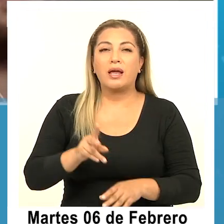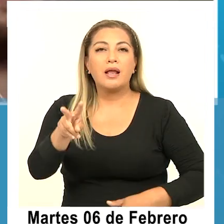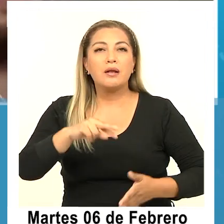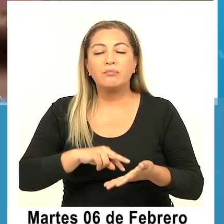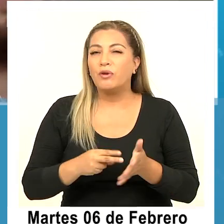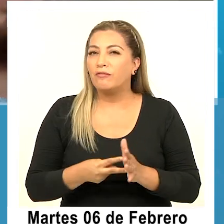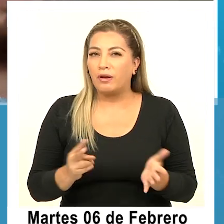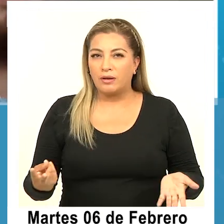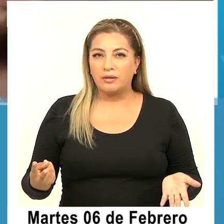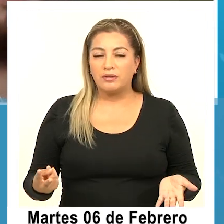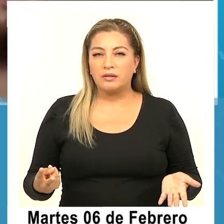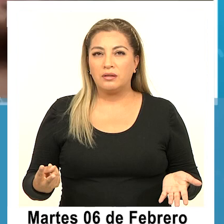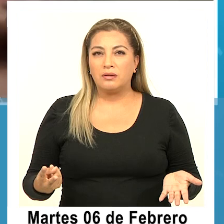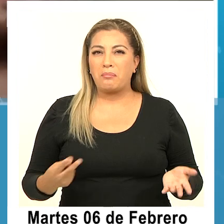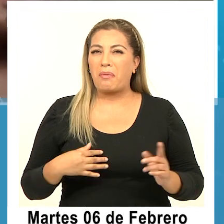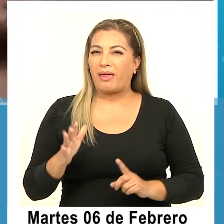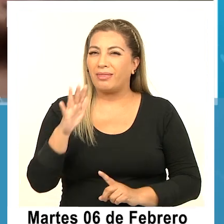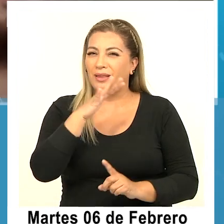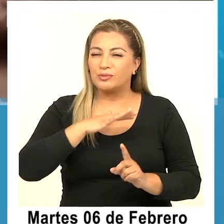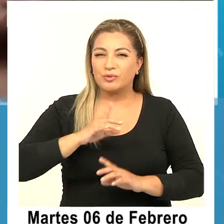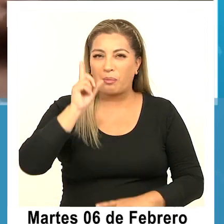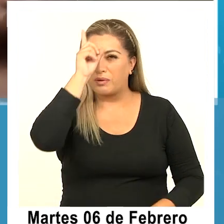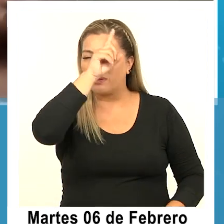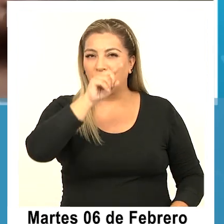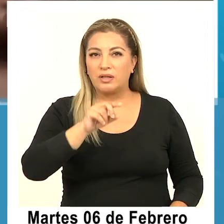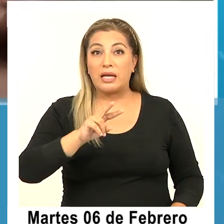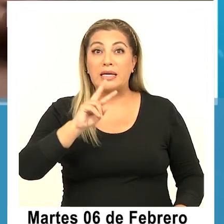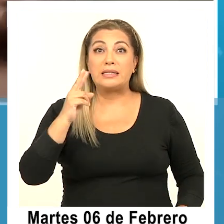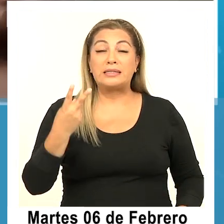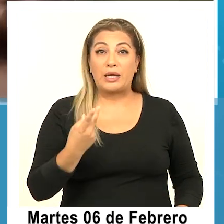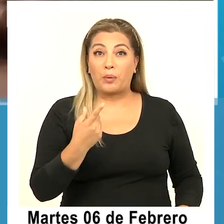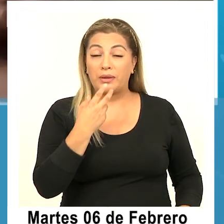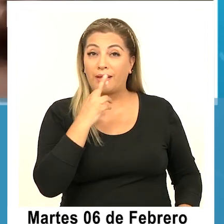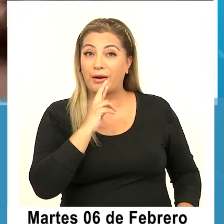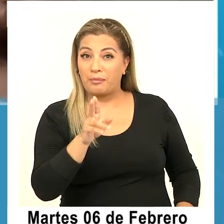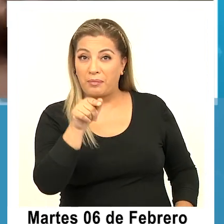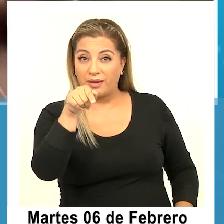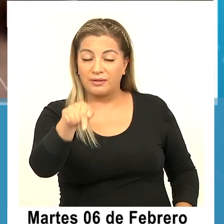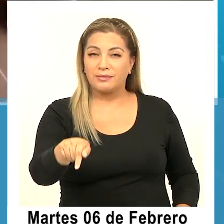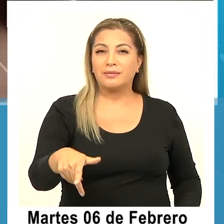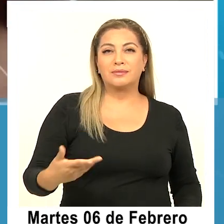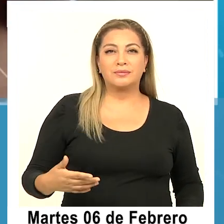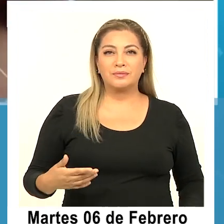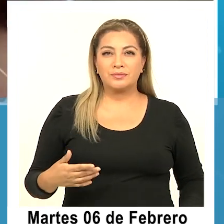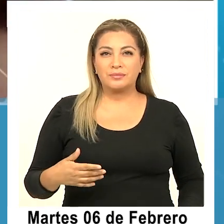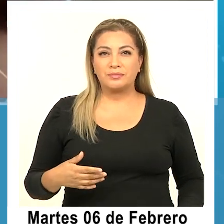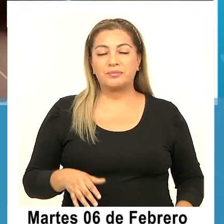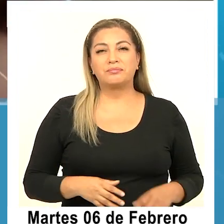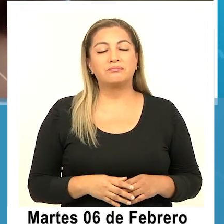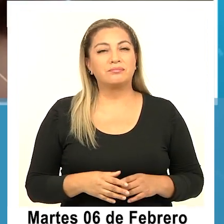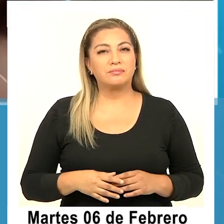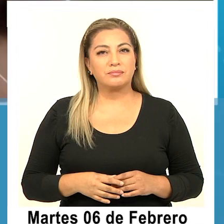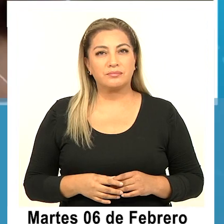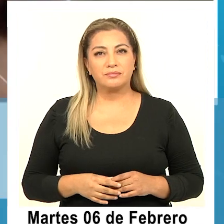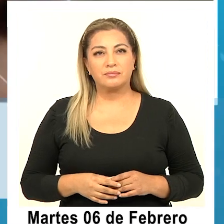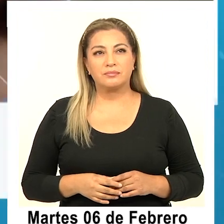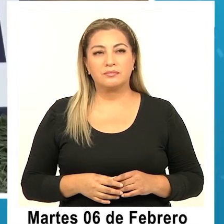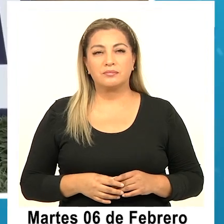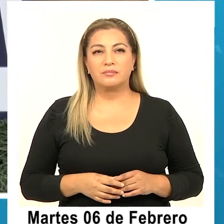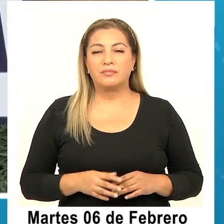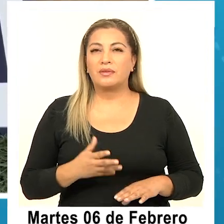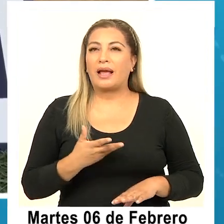problemática es mucho más compleja y eso para responder a tu segunda parte de la pregunta, yo creo que hay